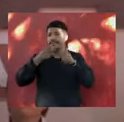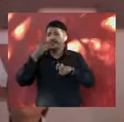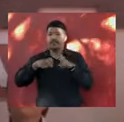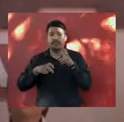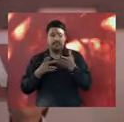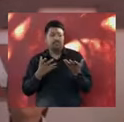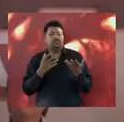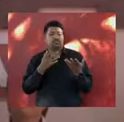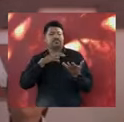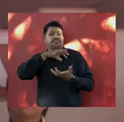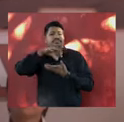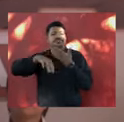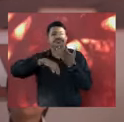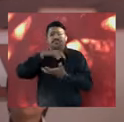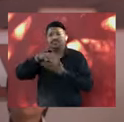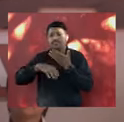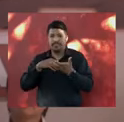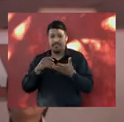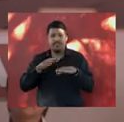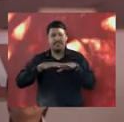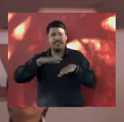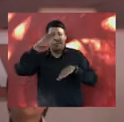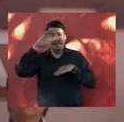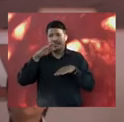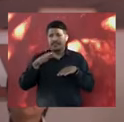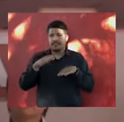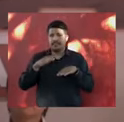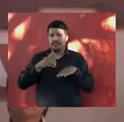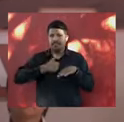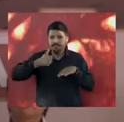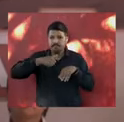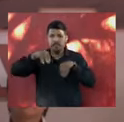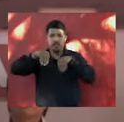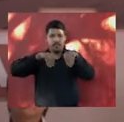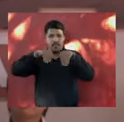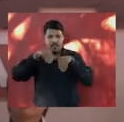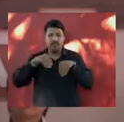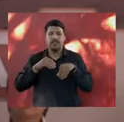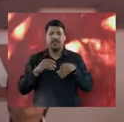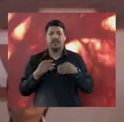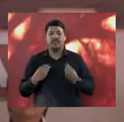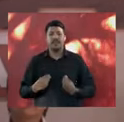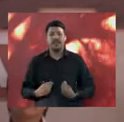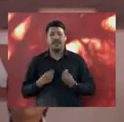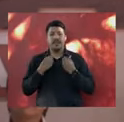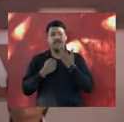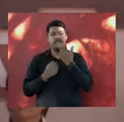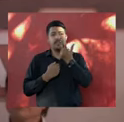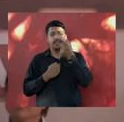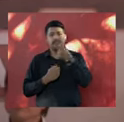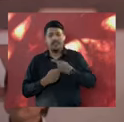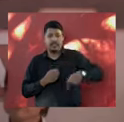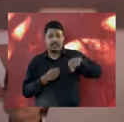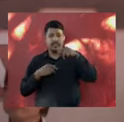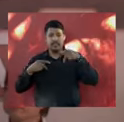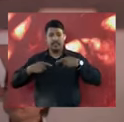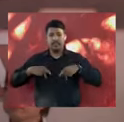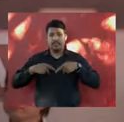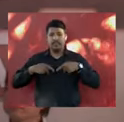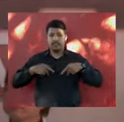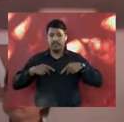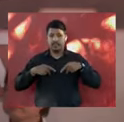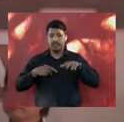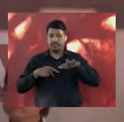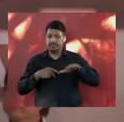de la movilidad y mejorar las condiciones de vida de todos los habitantes de esta gran